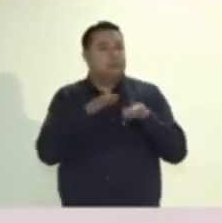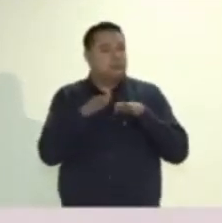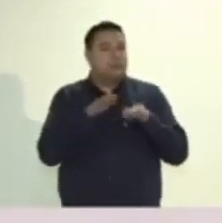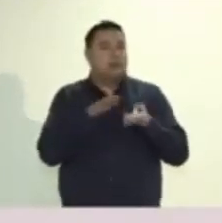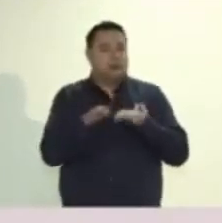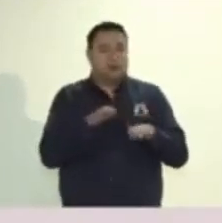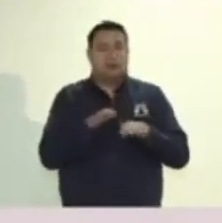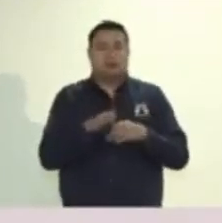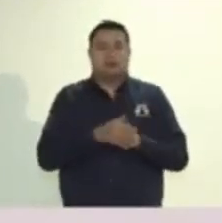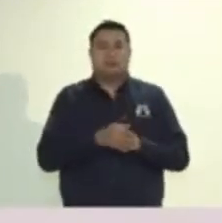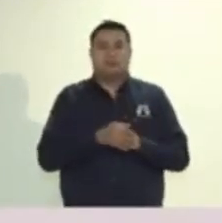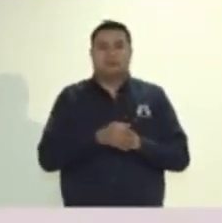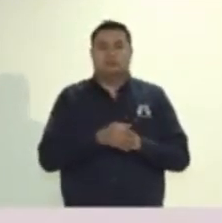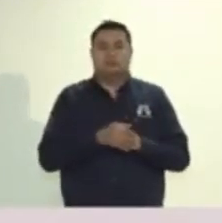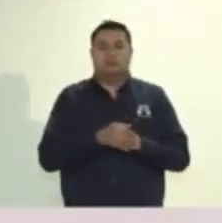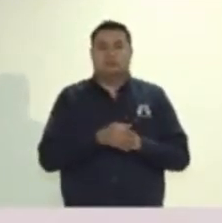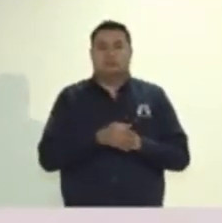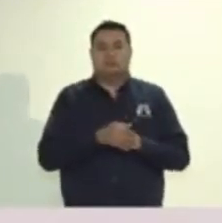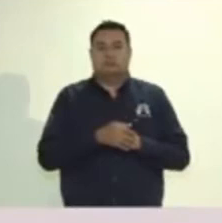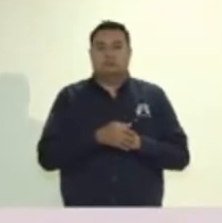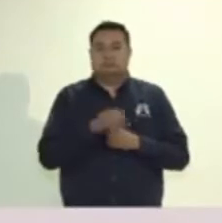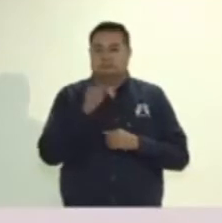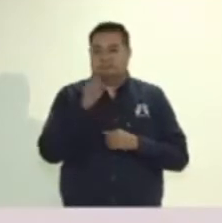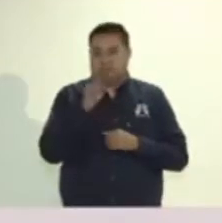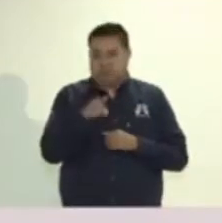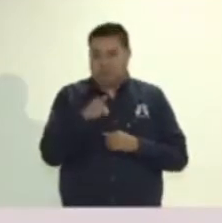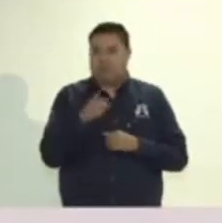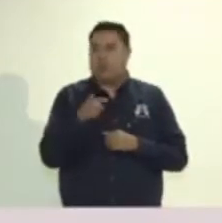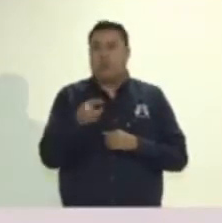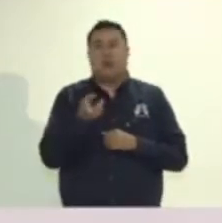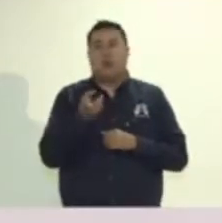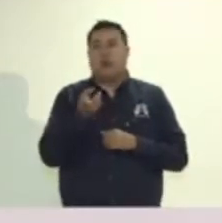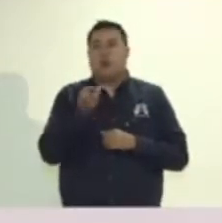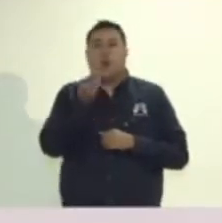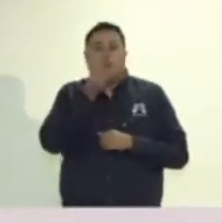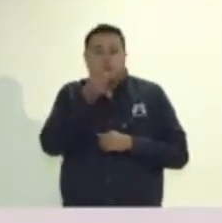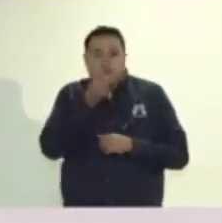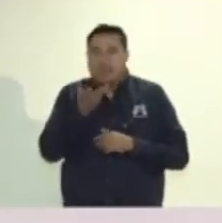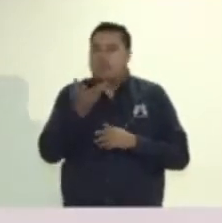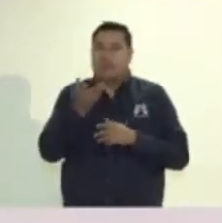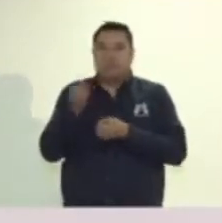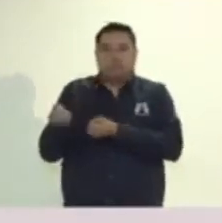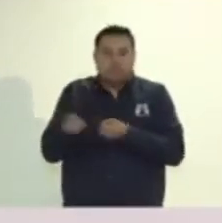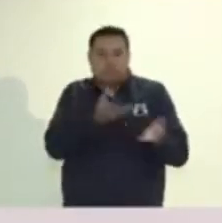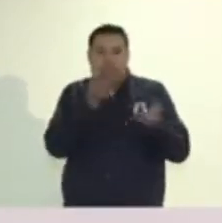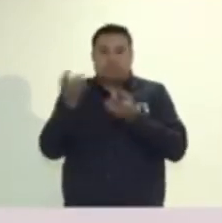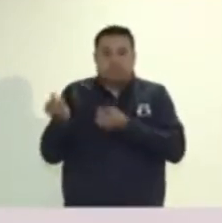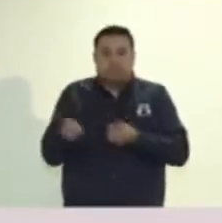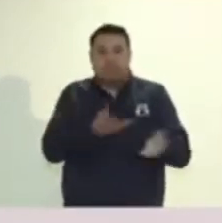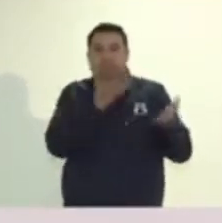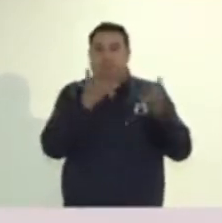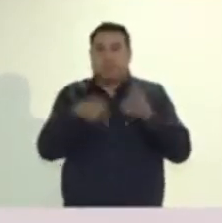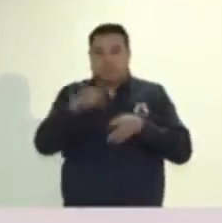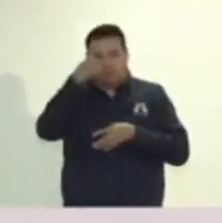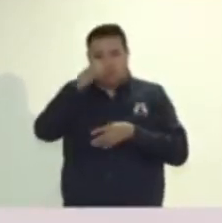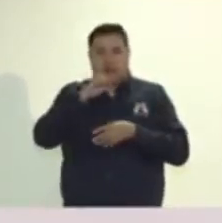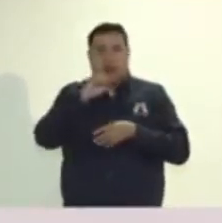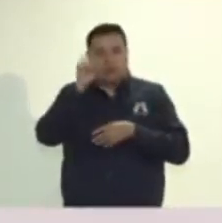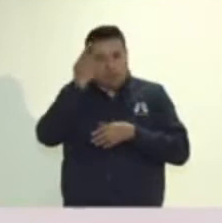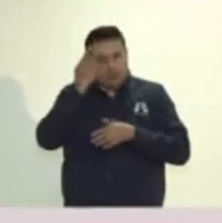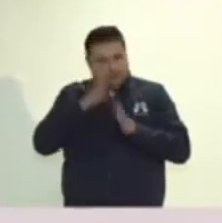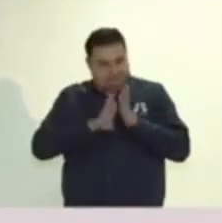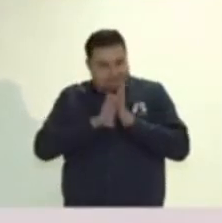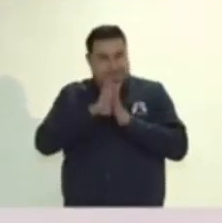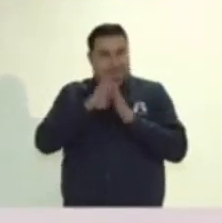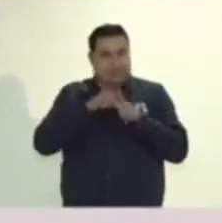con la parte de la cadena de alimentos o de otros insumos para que no se pare el Estado, que